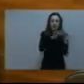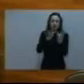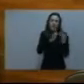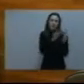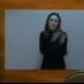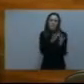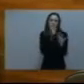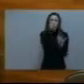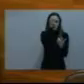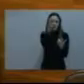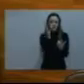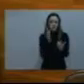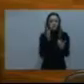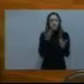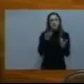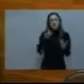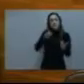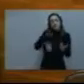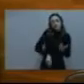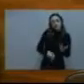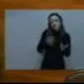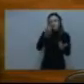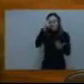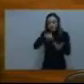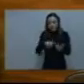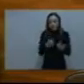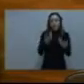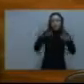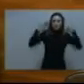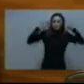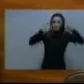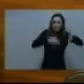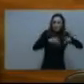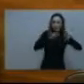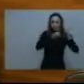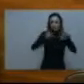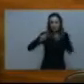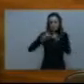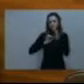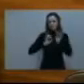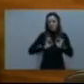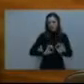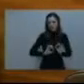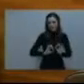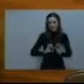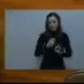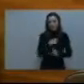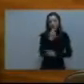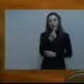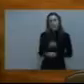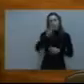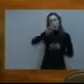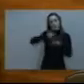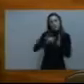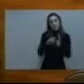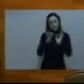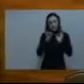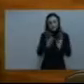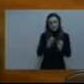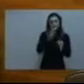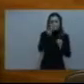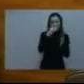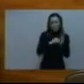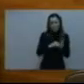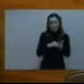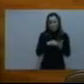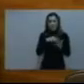caso, las intervenciones de las personas educadoras en estos espacios, las pertinentes. Me refiero, en este proyecto han participado más de 3.000